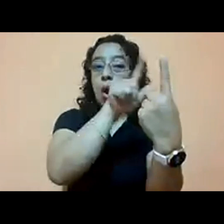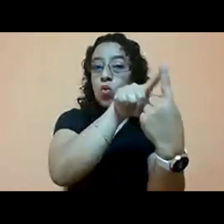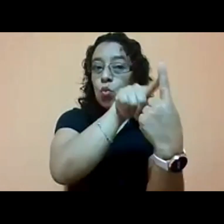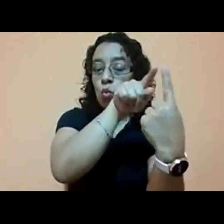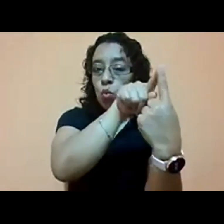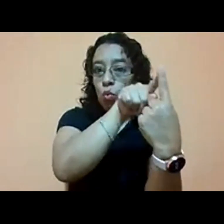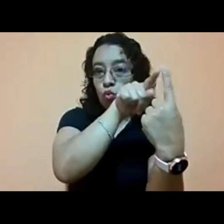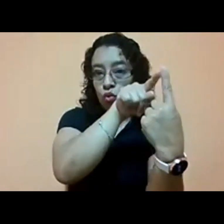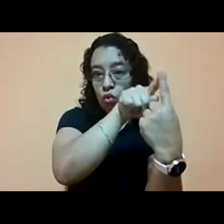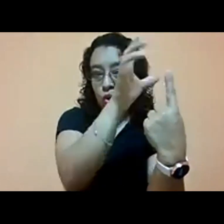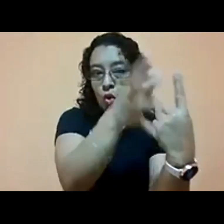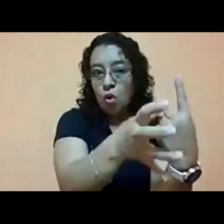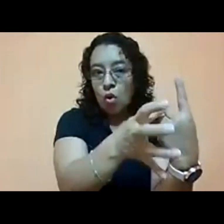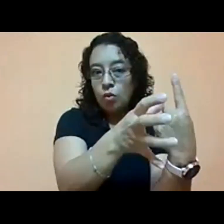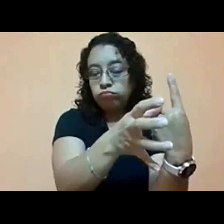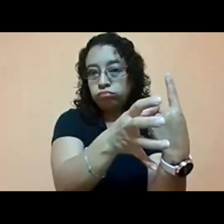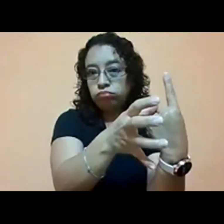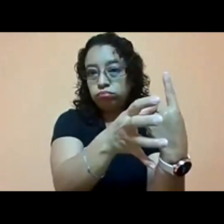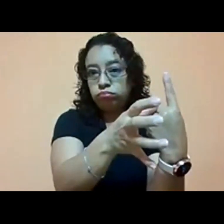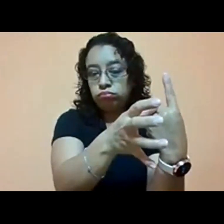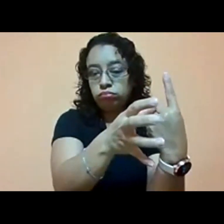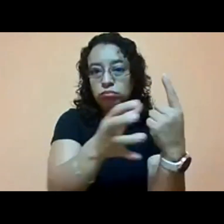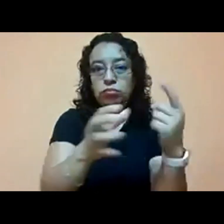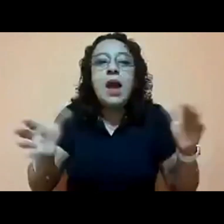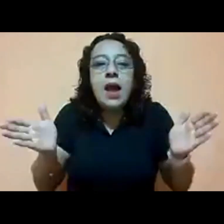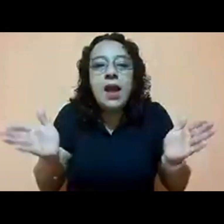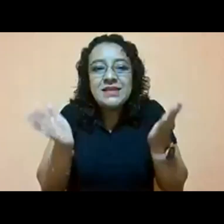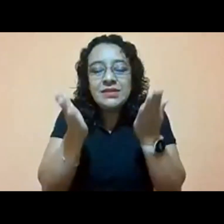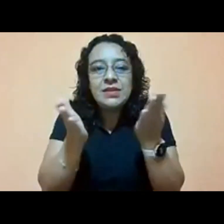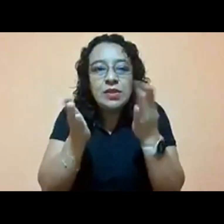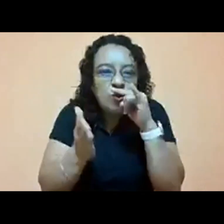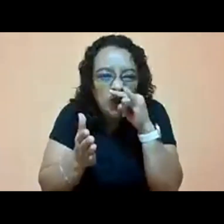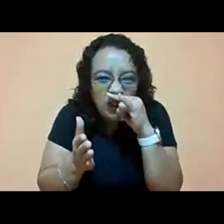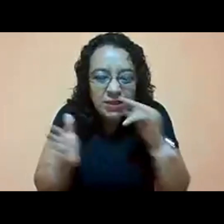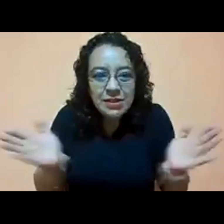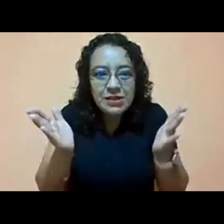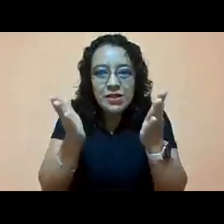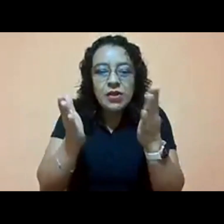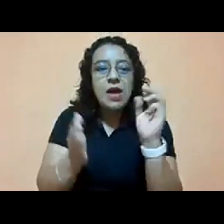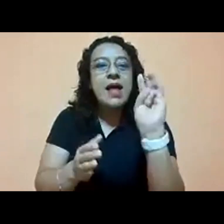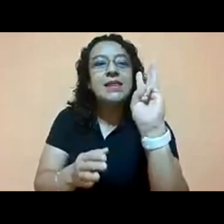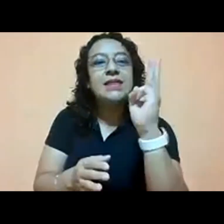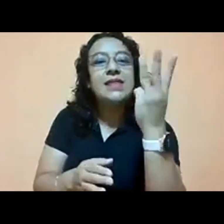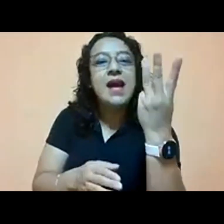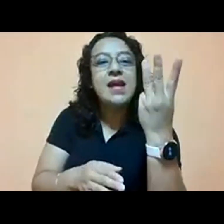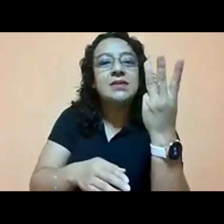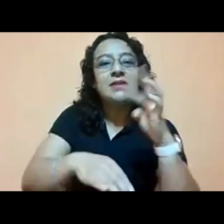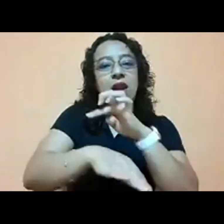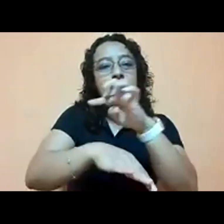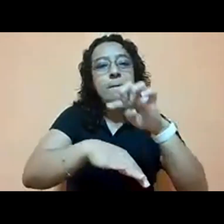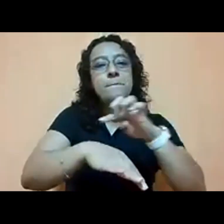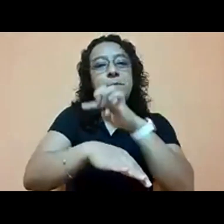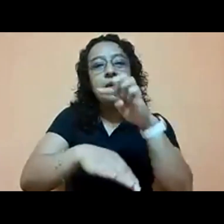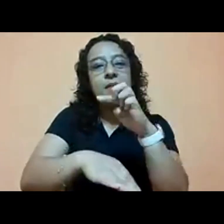ahí van a estar todos los estudiantes desde estimulación temprana hasta tercero primaria, discapacidad visual